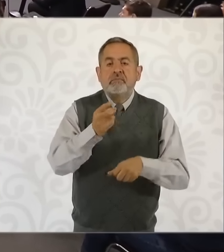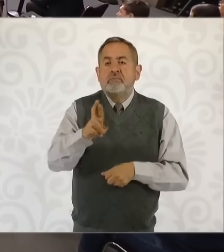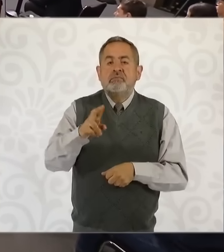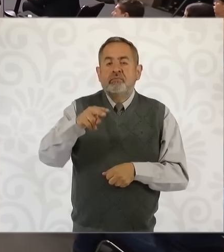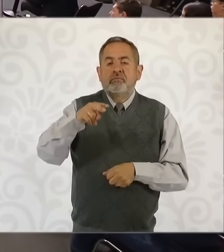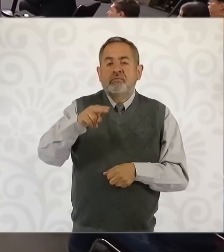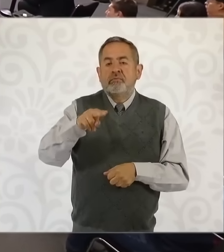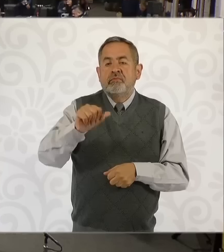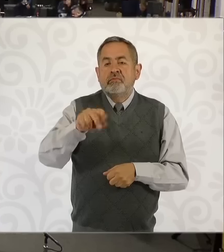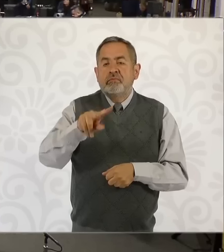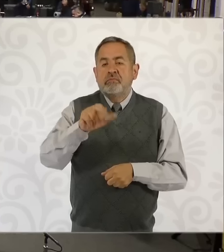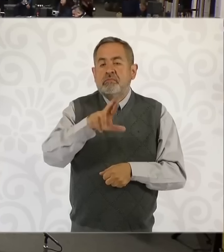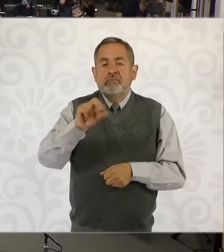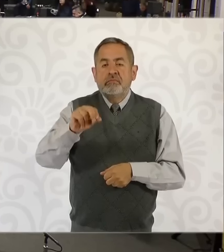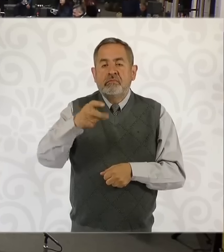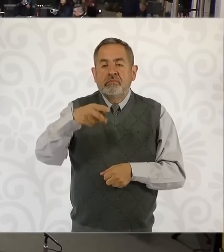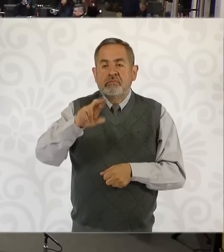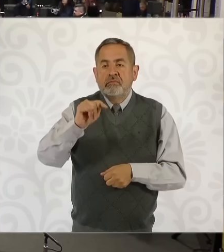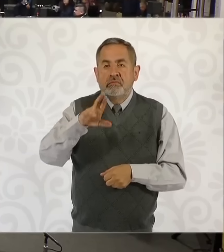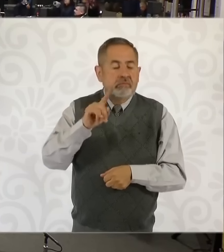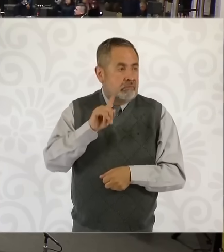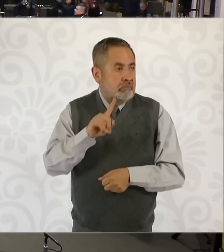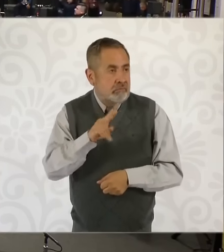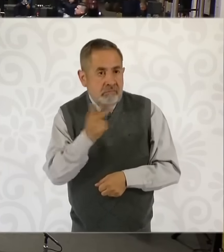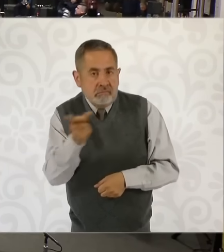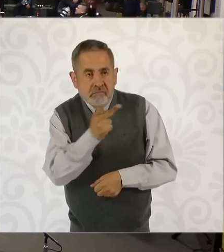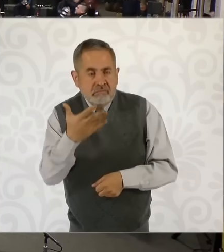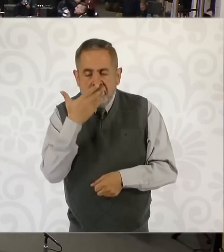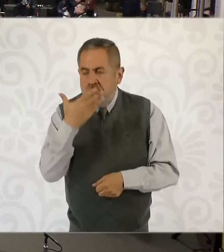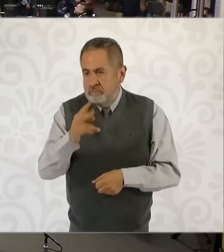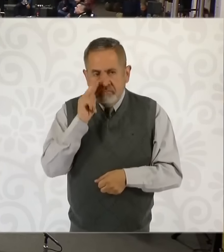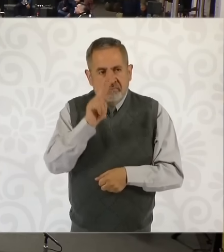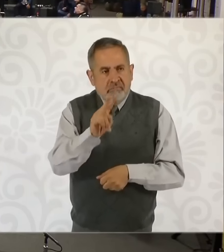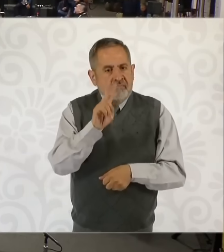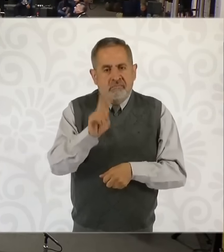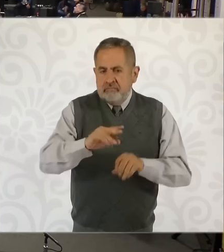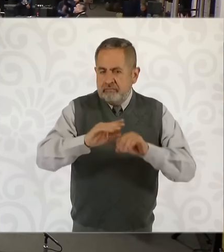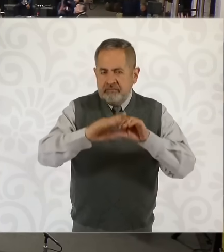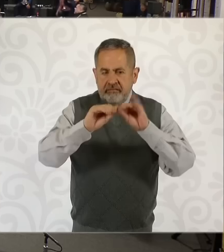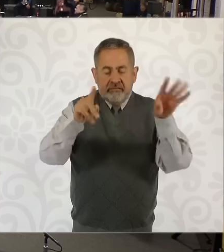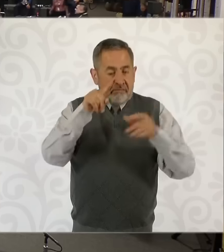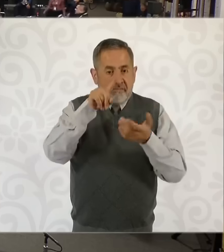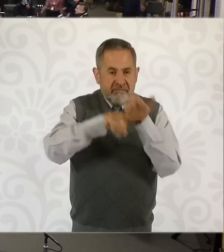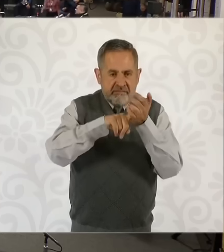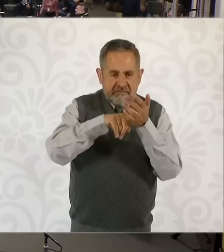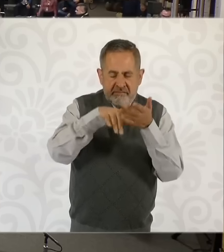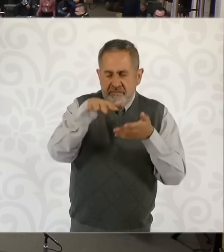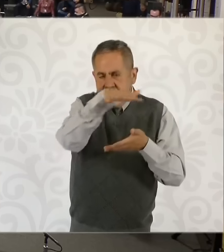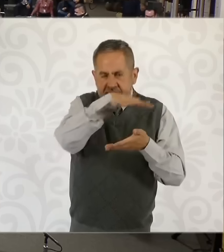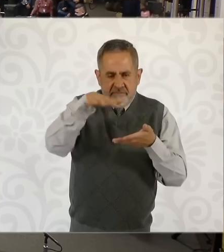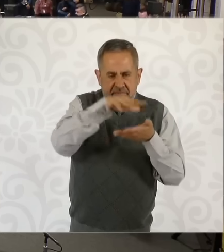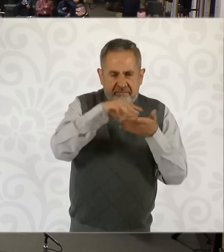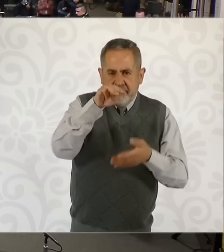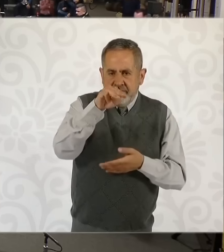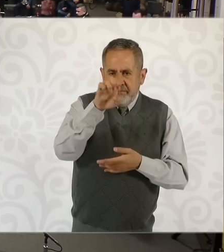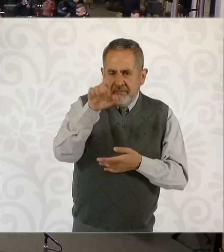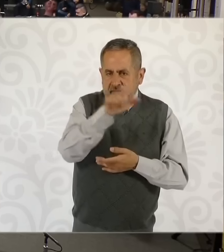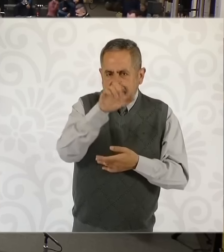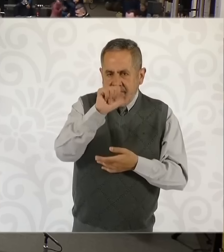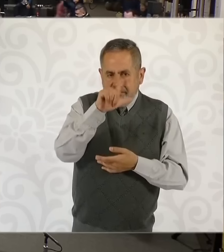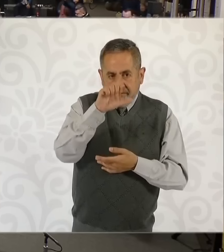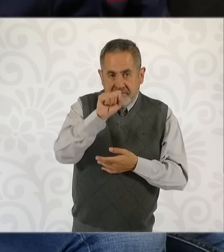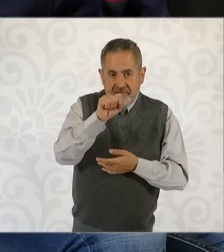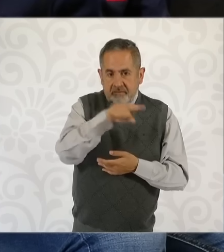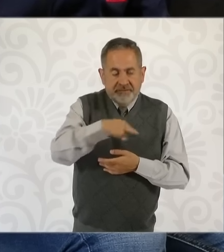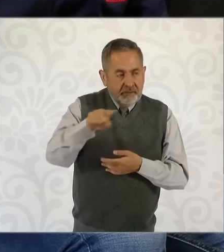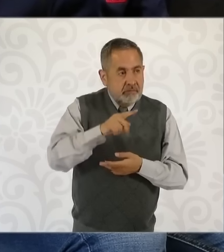Quintero, ¿sí? Lo vemos, por ejemplo, en las clínicas, ahí en la zona de Mezcales, que está